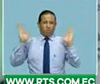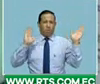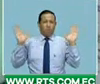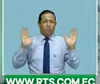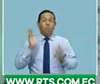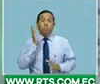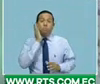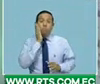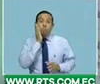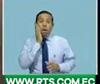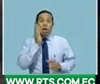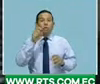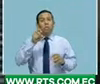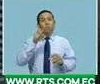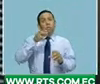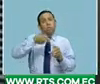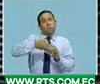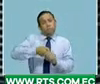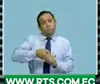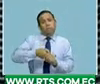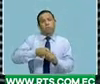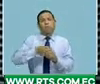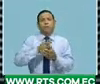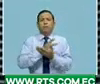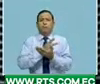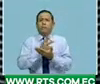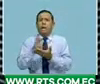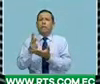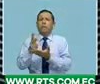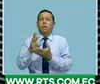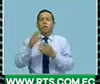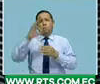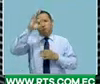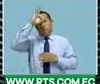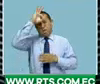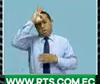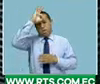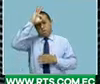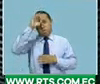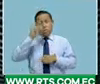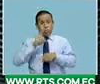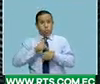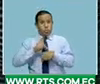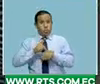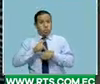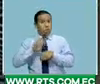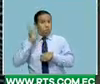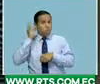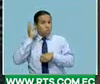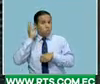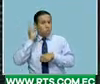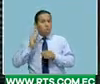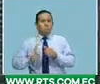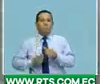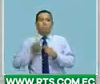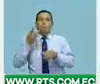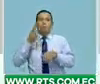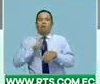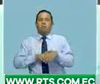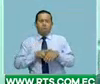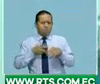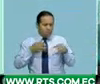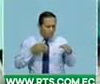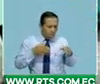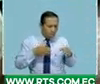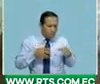estar internada 3 semanas por una complicación en su embarazo. La doctora Mercedes Villacrés atendió por primera vez un parto de